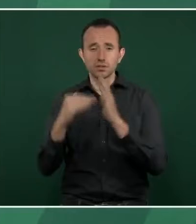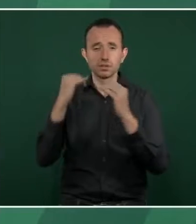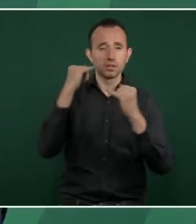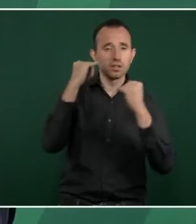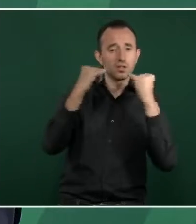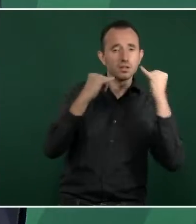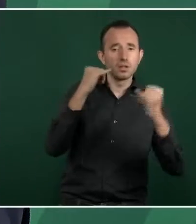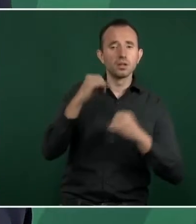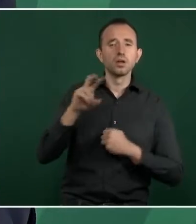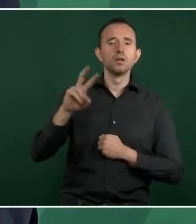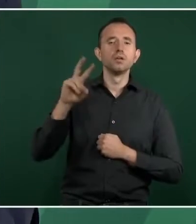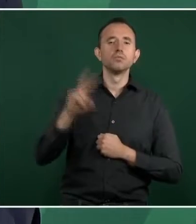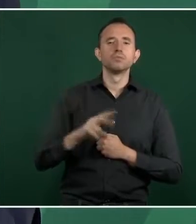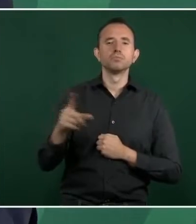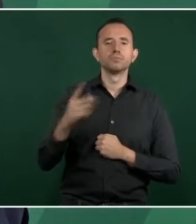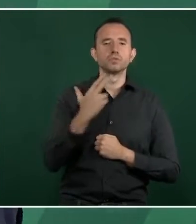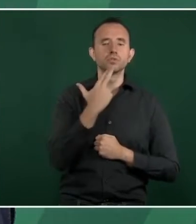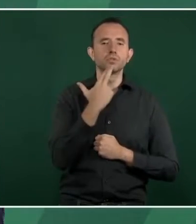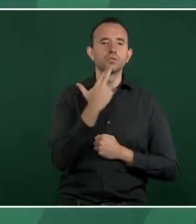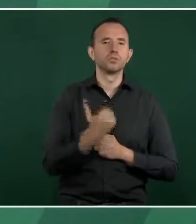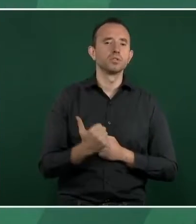Se burlaban